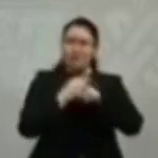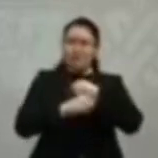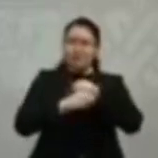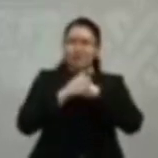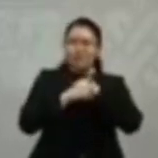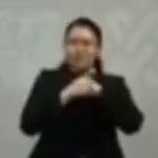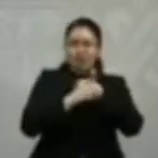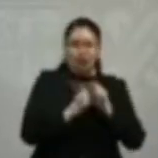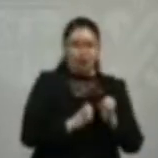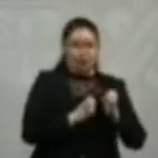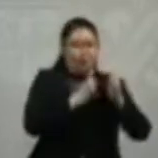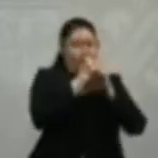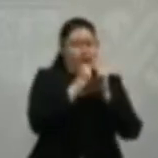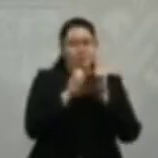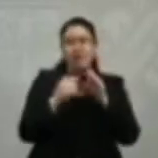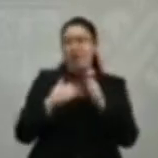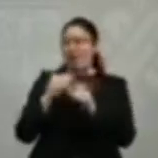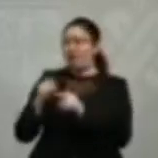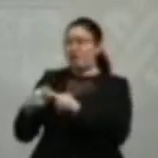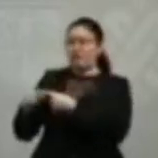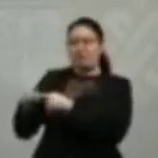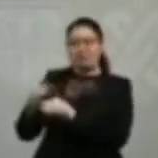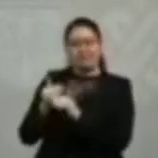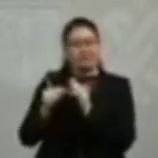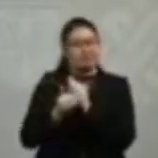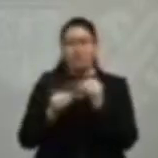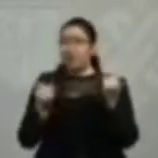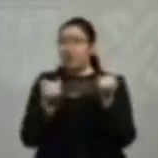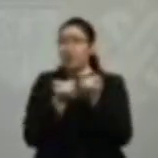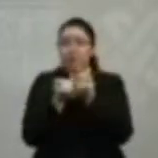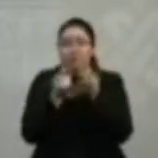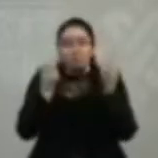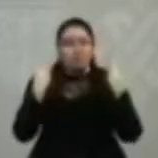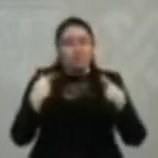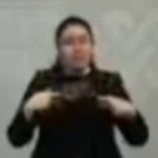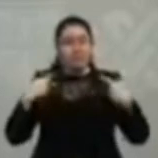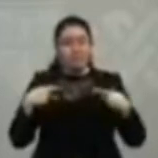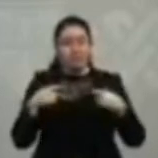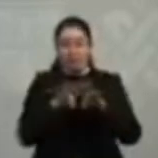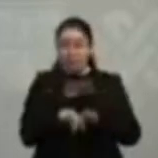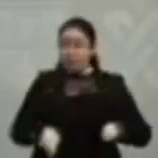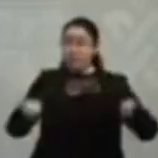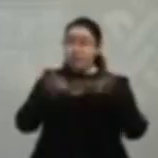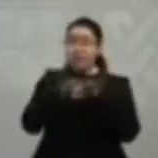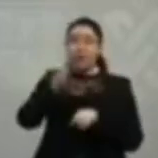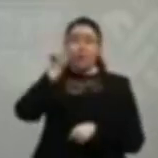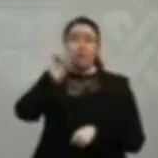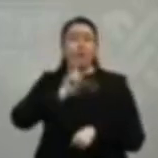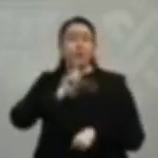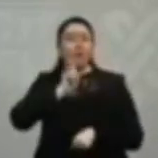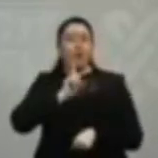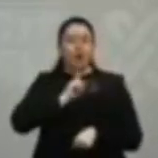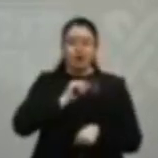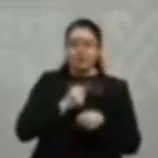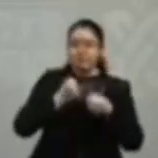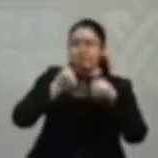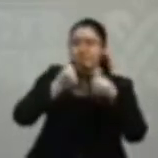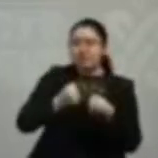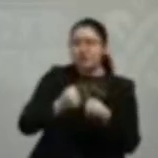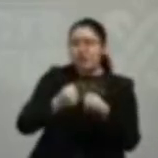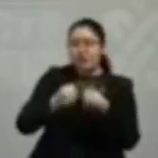urbano, sino a otras personas y en particular a mujeres encargadas de resguardar su